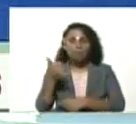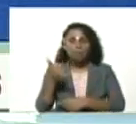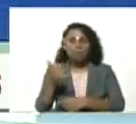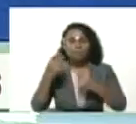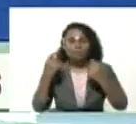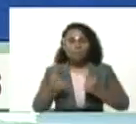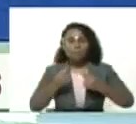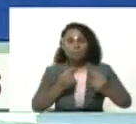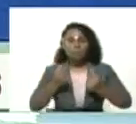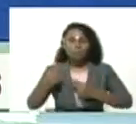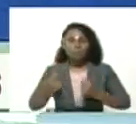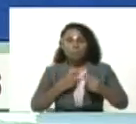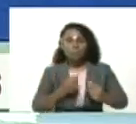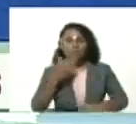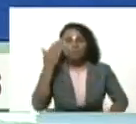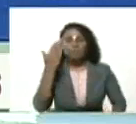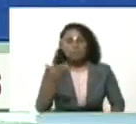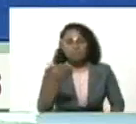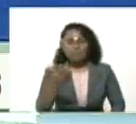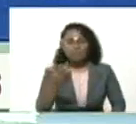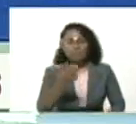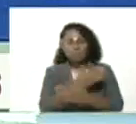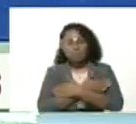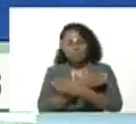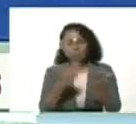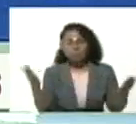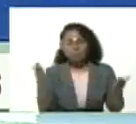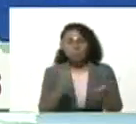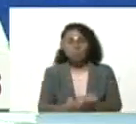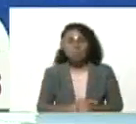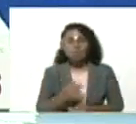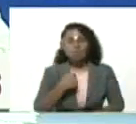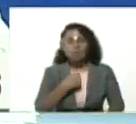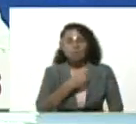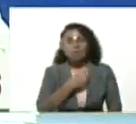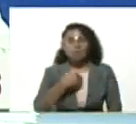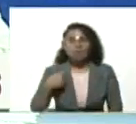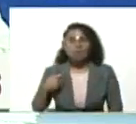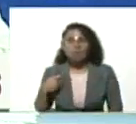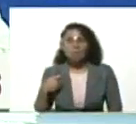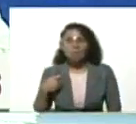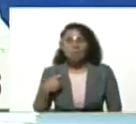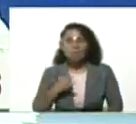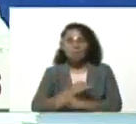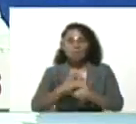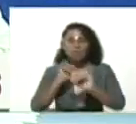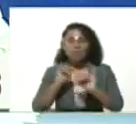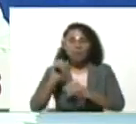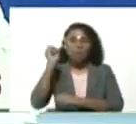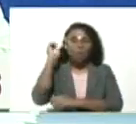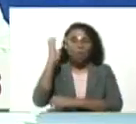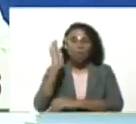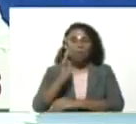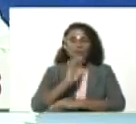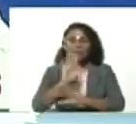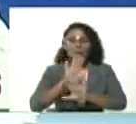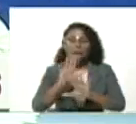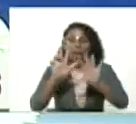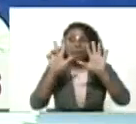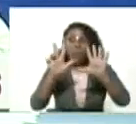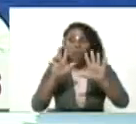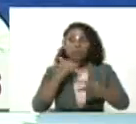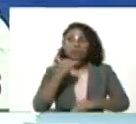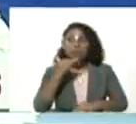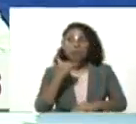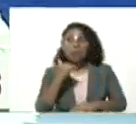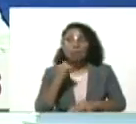activado, por ustedes y para ustedes. Yo quisiera, para terminar esta jornada, ya nos van a dar las 8 de la noche, la